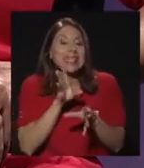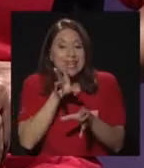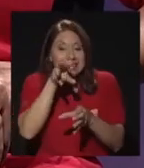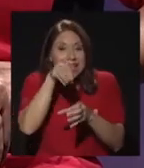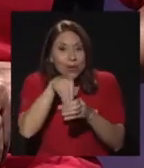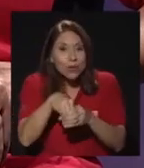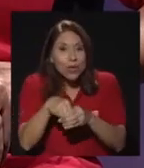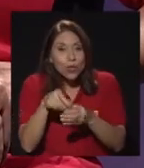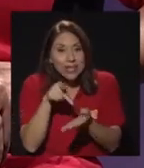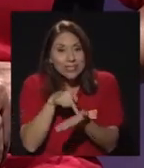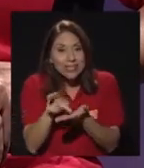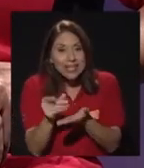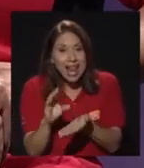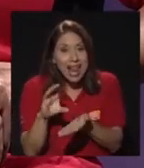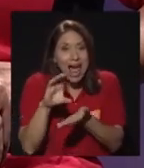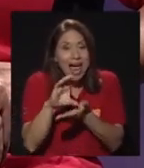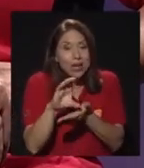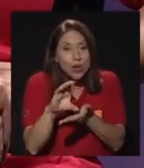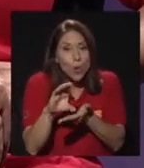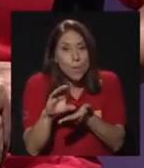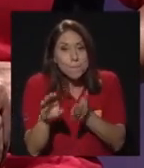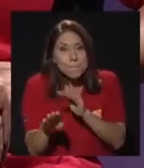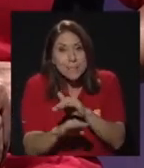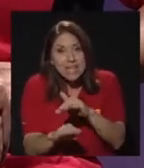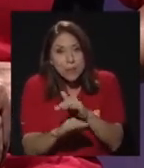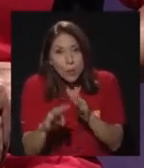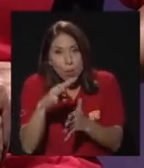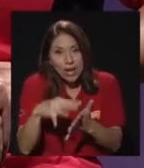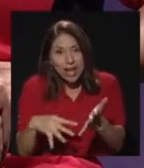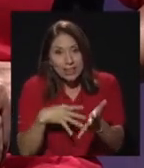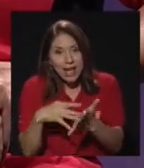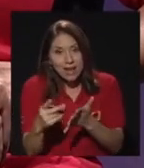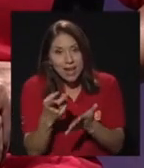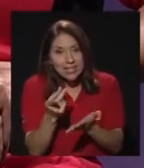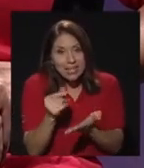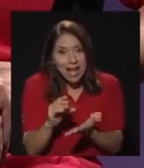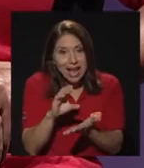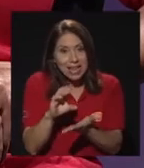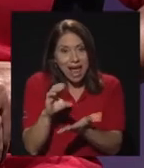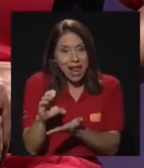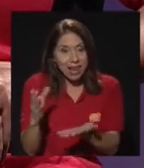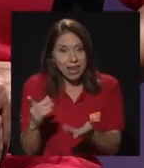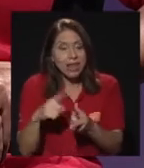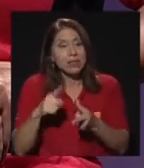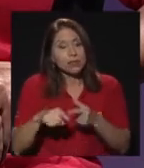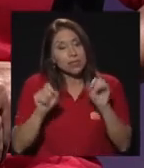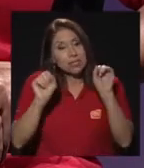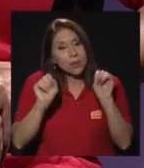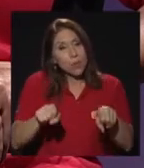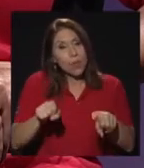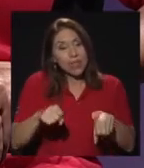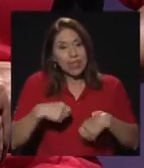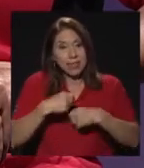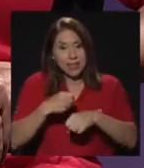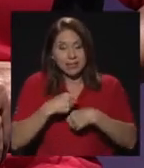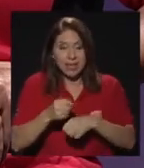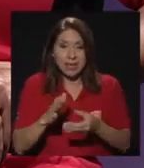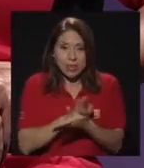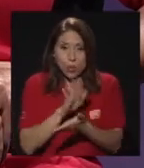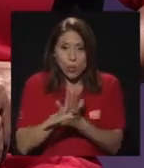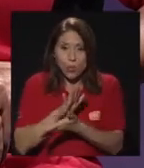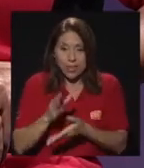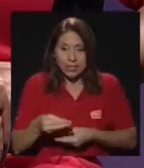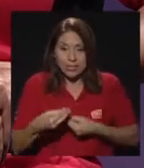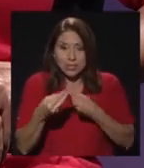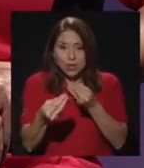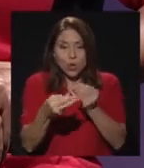mínimo, ¿verdad?, en la tabla salarial, y que entonces se pueda brindar documentación y regularización